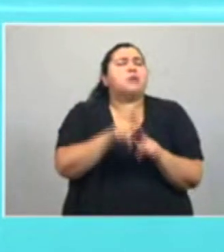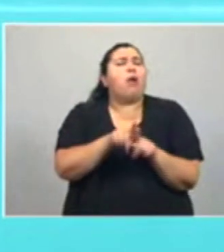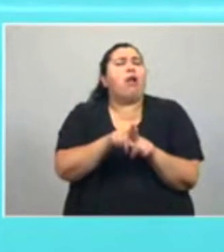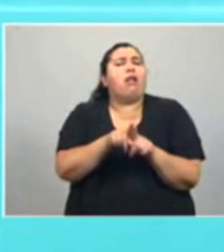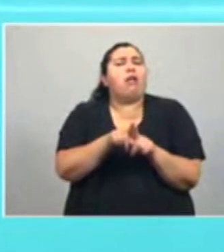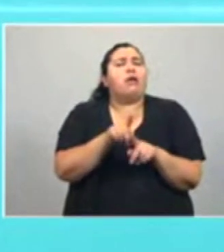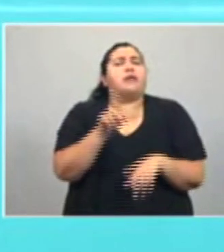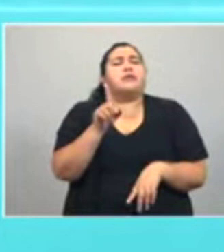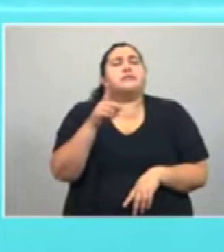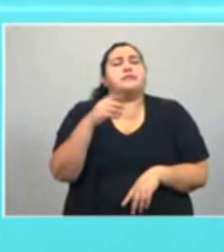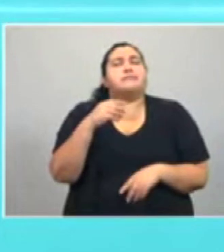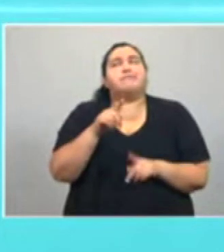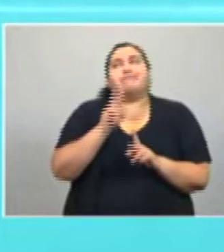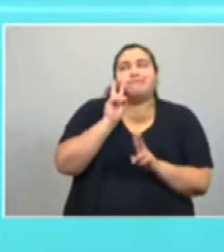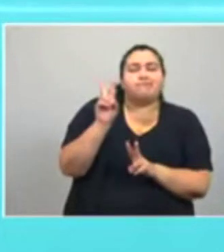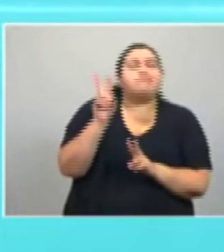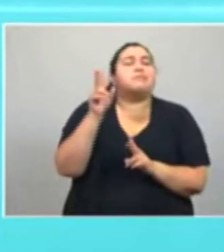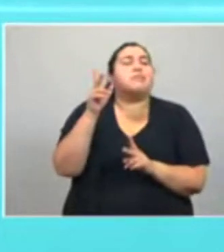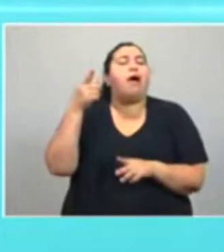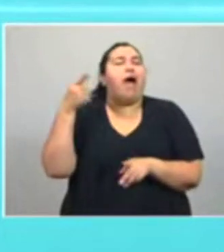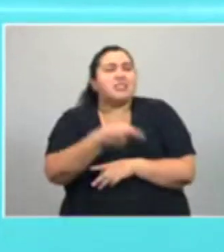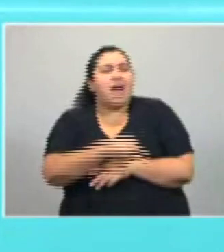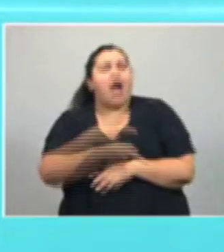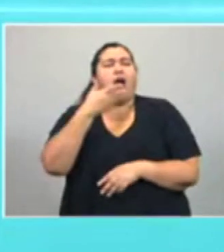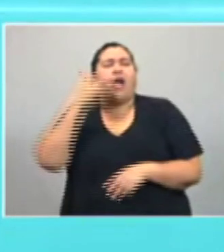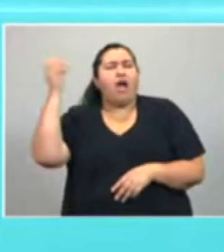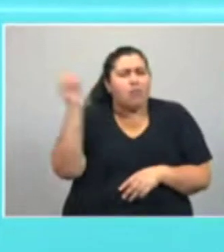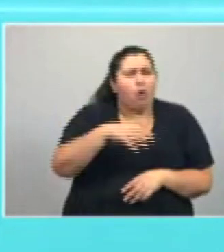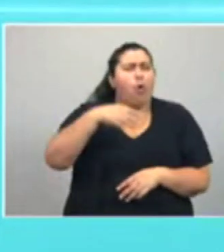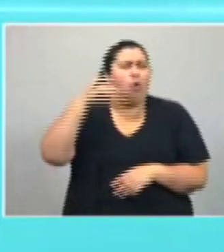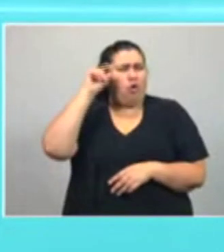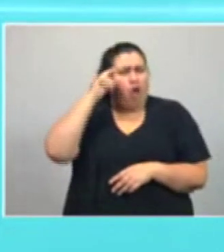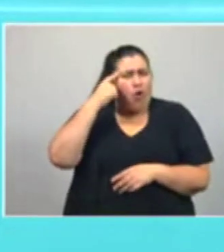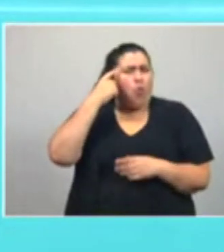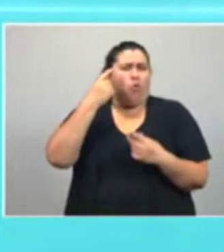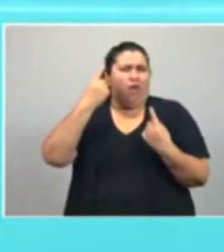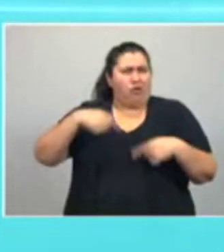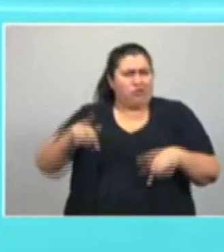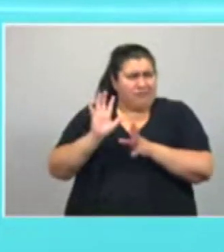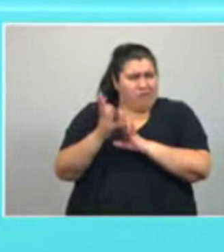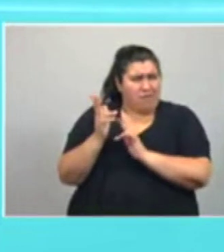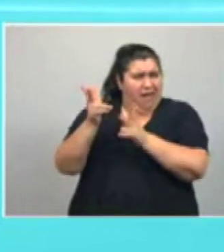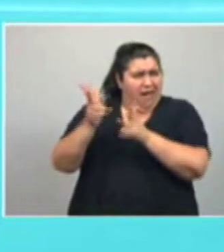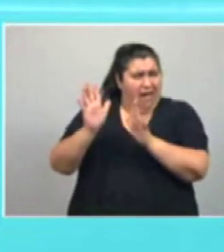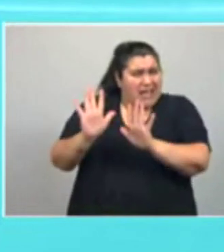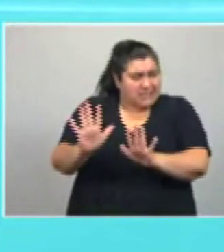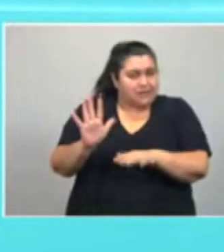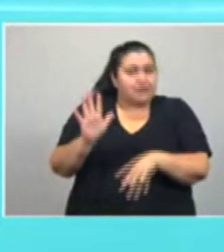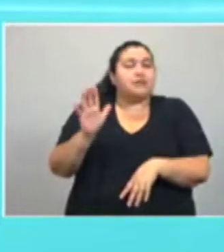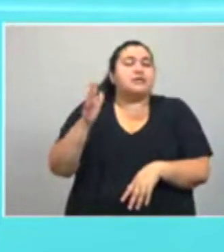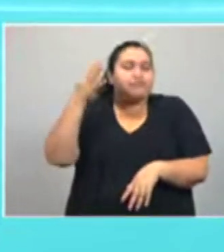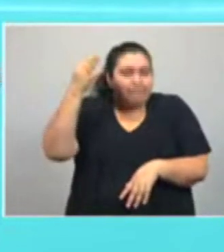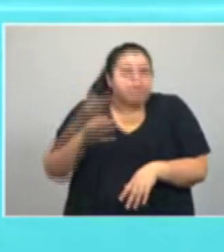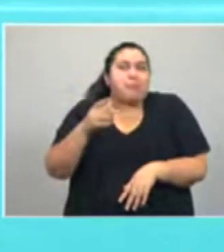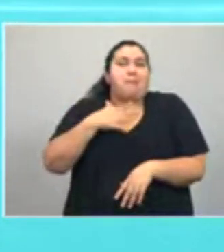fiscal impositiva. Venimos de un año de sequía explicó donde la provincia asistió a través de Arba y del banco de la provincia de Buenos